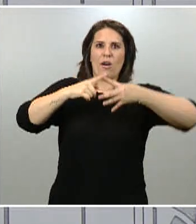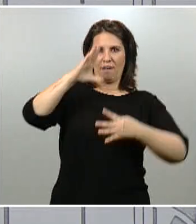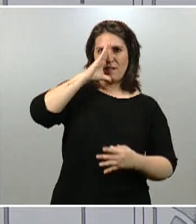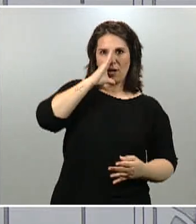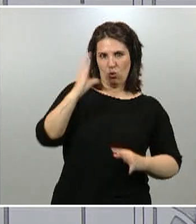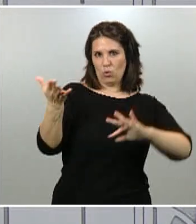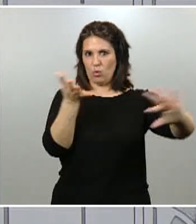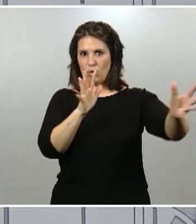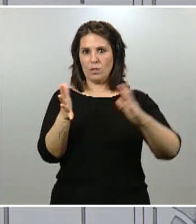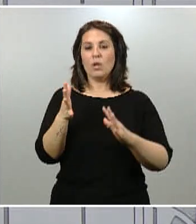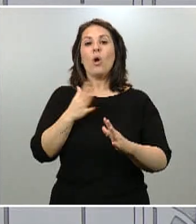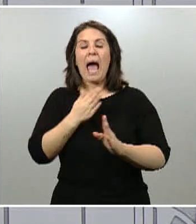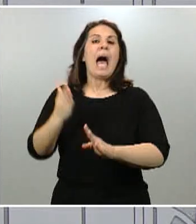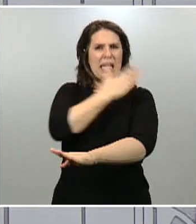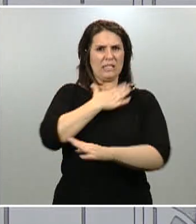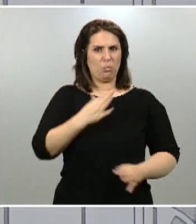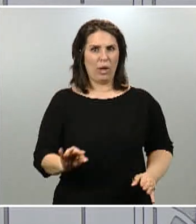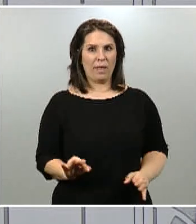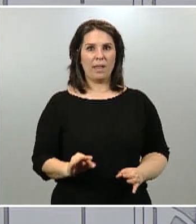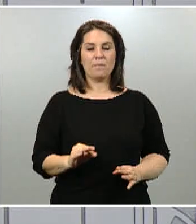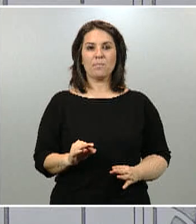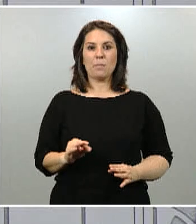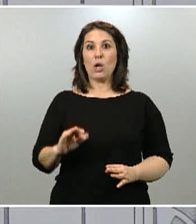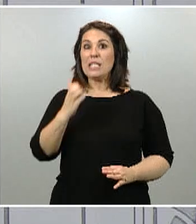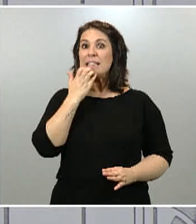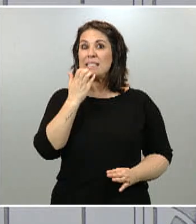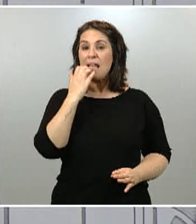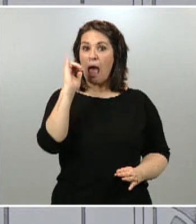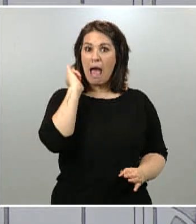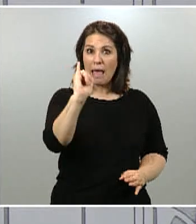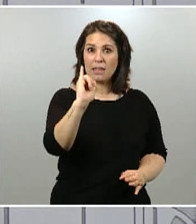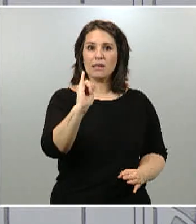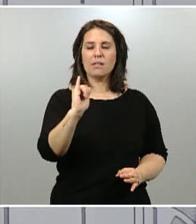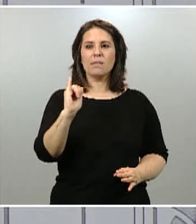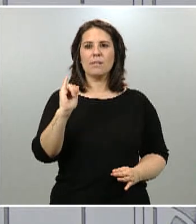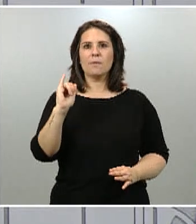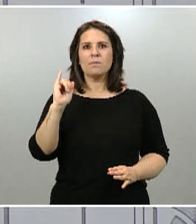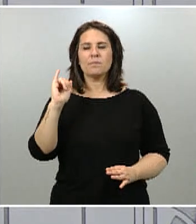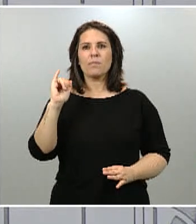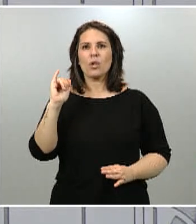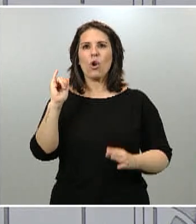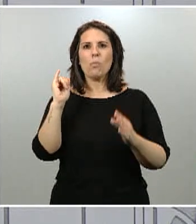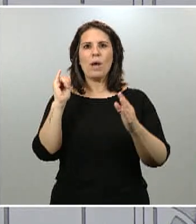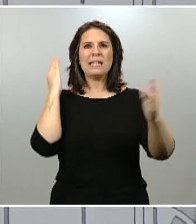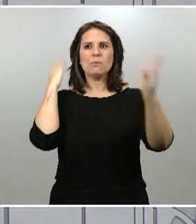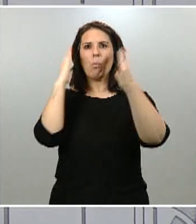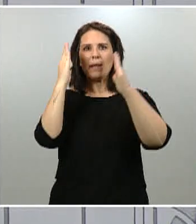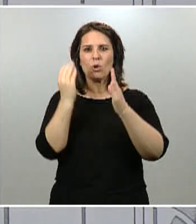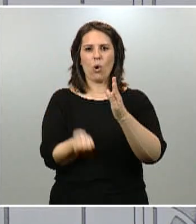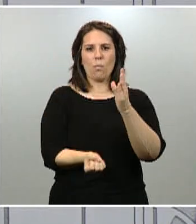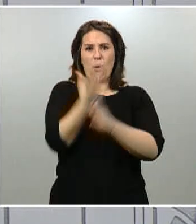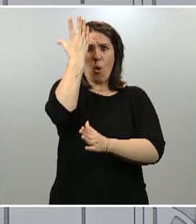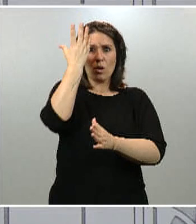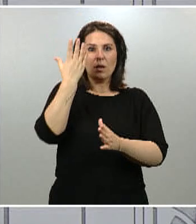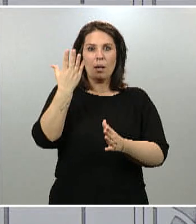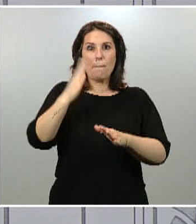caso antes, pero lo cierto es que si lo hubo, no generó un brote detectable en aquel momento. La